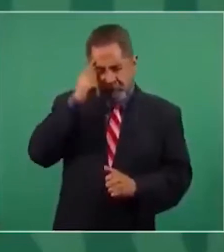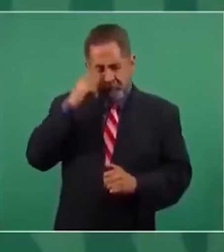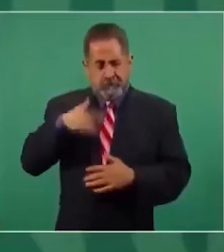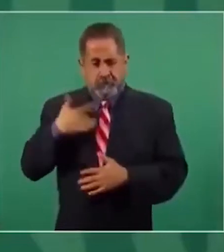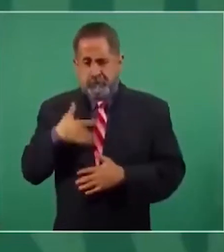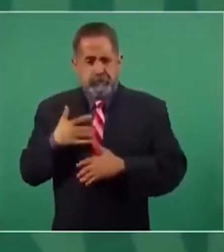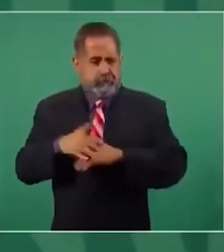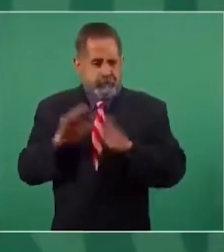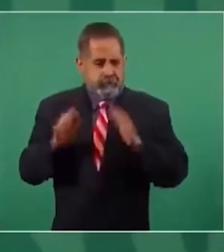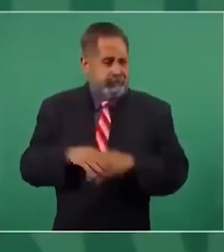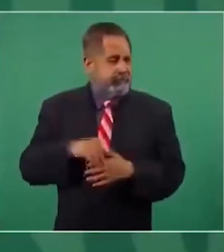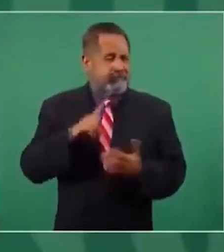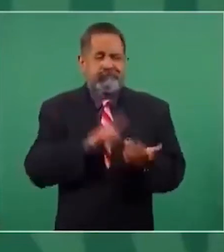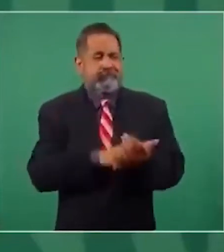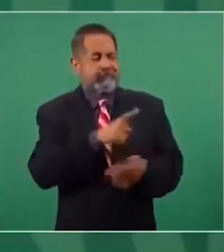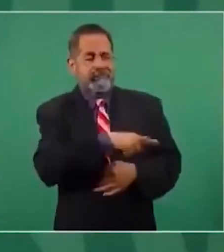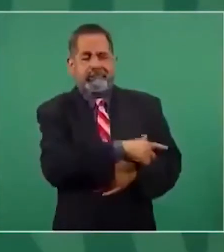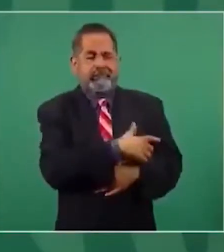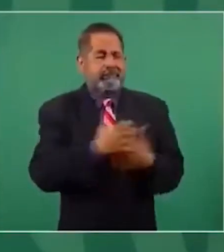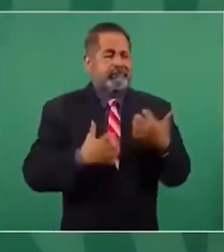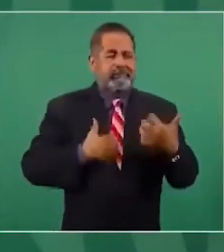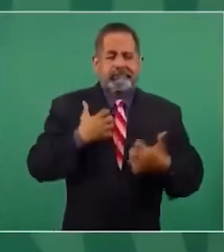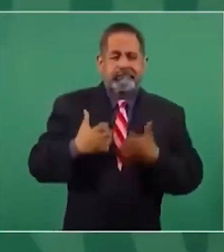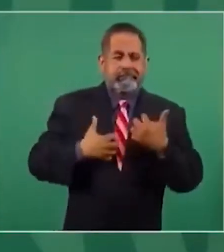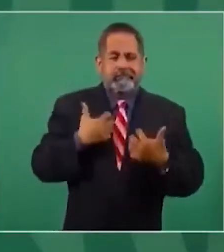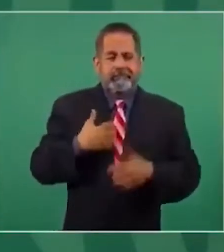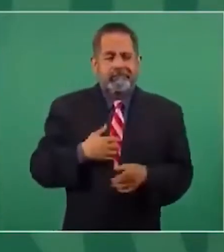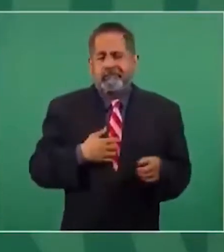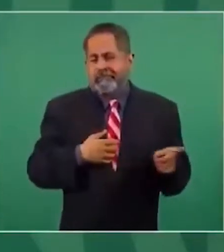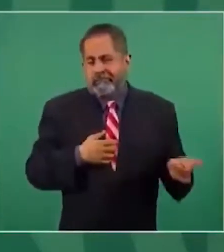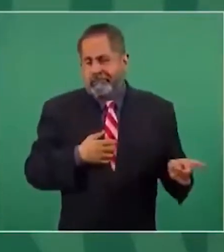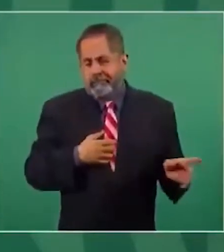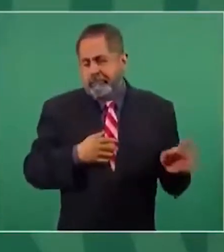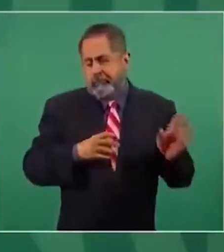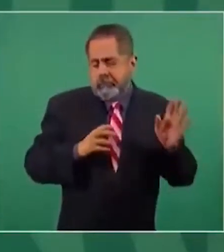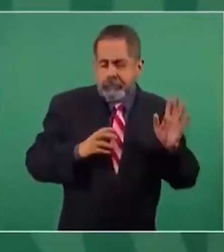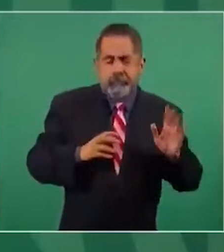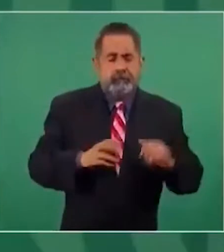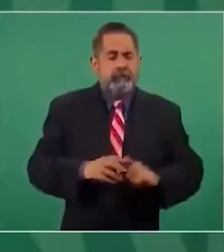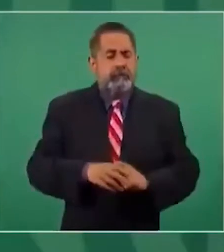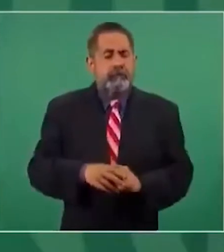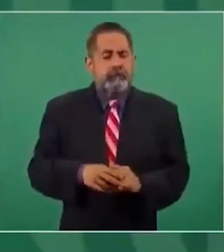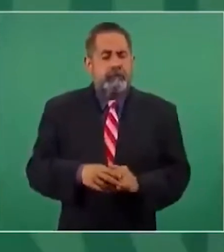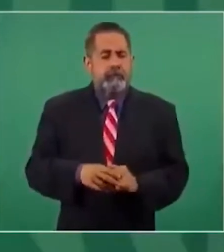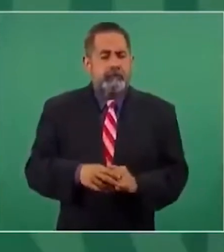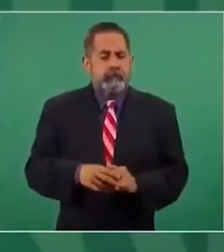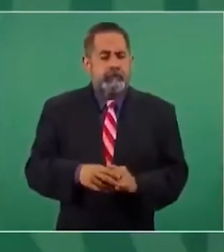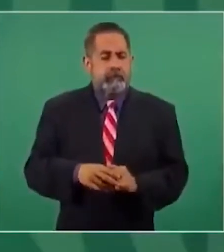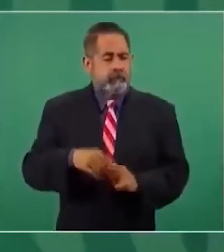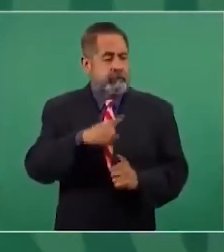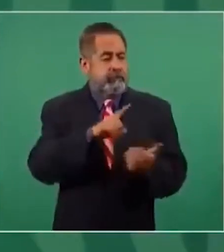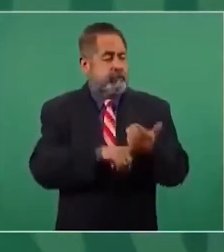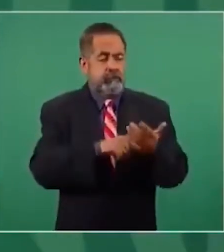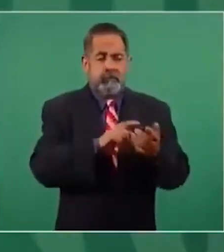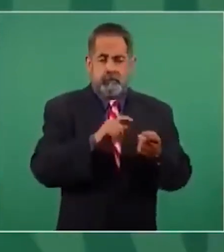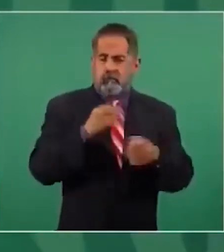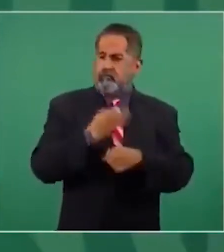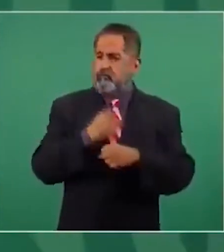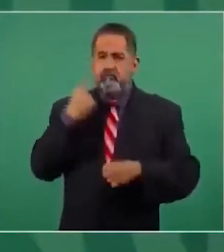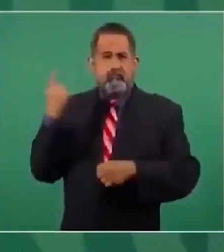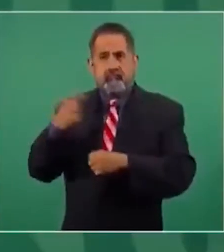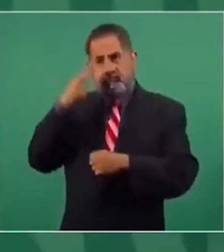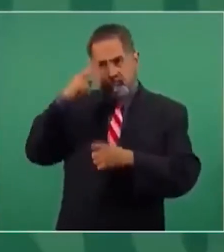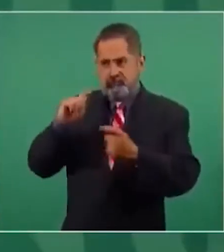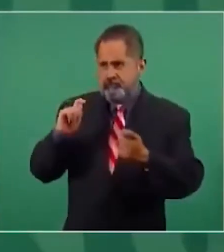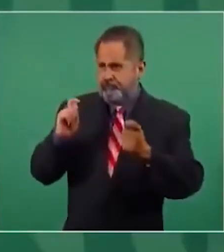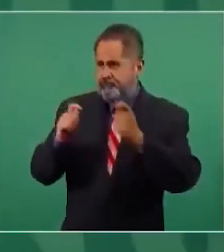el presidente andrés manuel lópez obrador expresó su solidaridad con india que afronta una ola de coronavirus kobe 19 que rompe récords